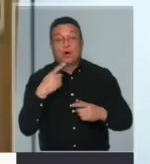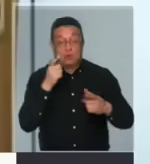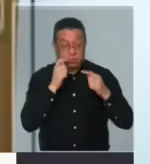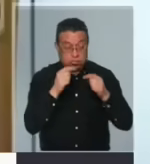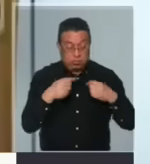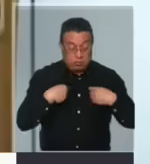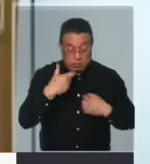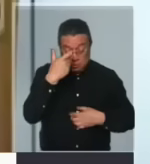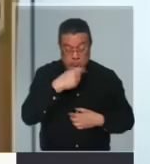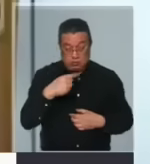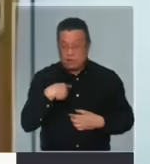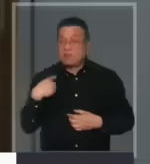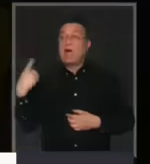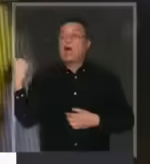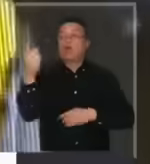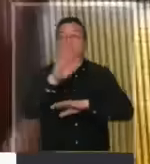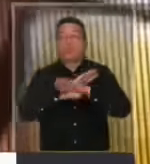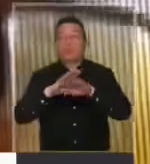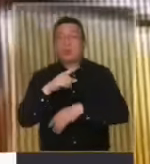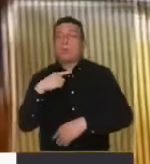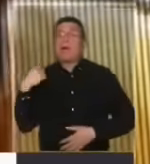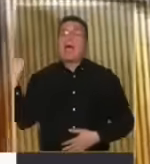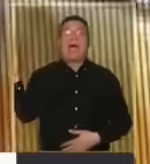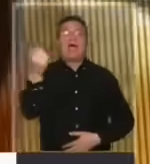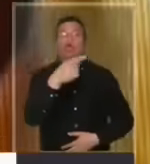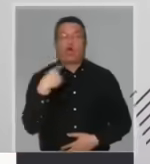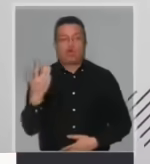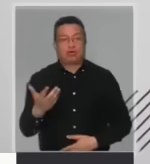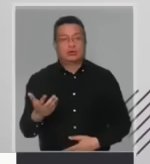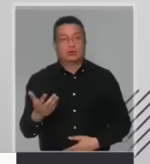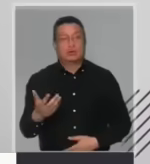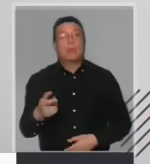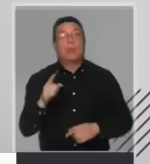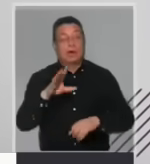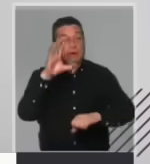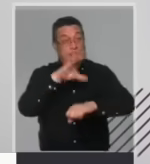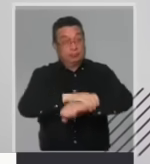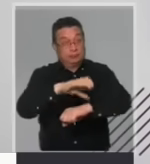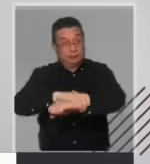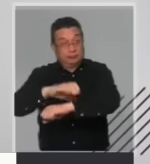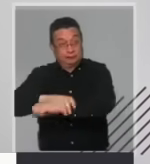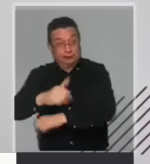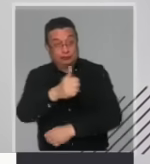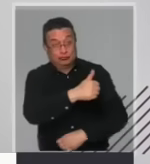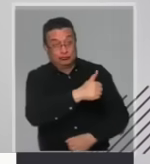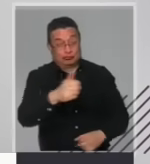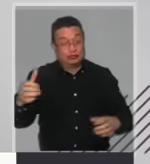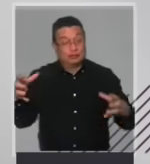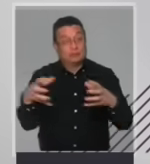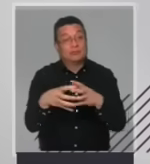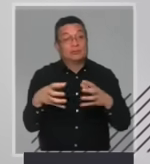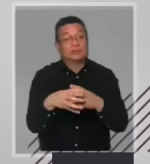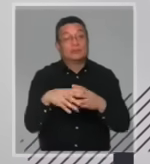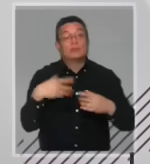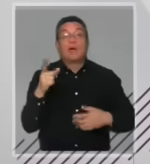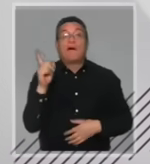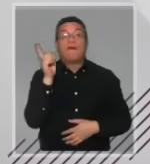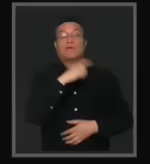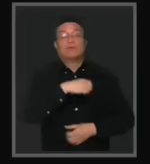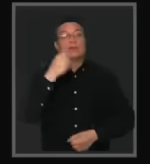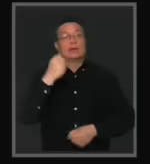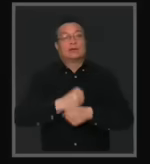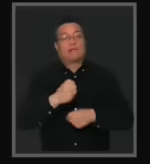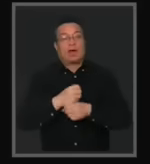está arriesgando por todos nosotros. Una vez que fueron detenidos los integrantes de la banda, finalizó el trabajo del